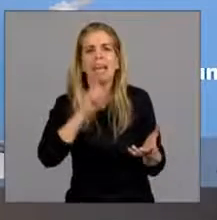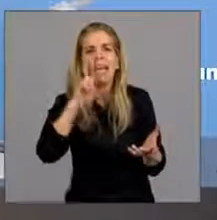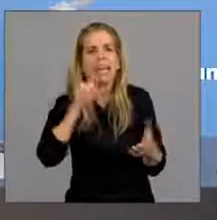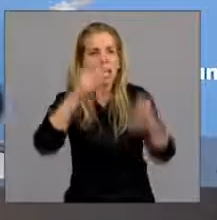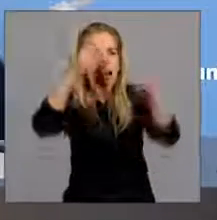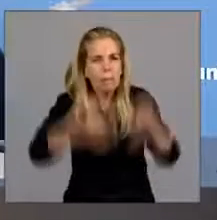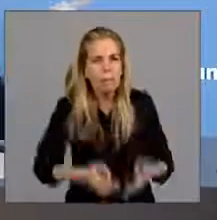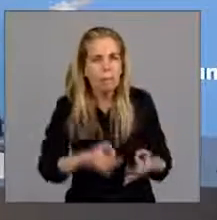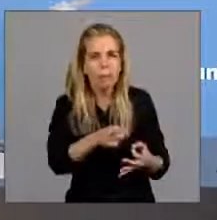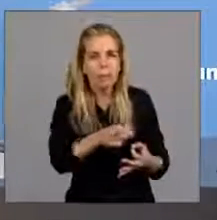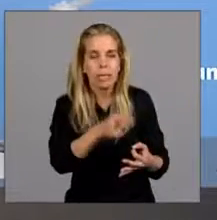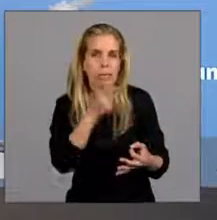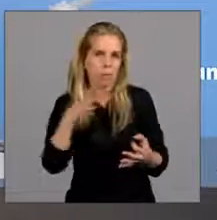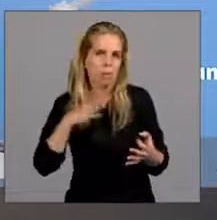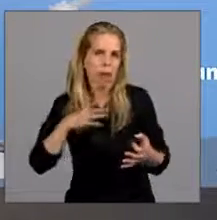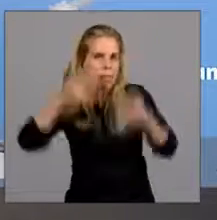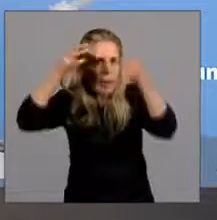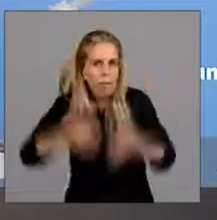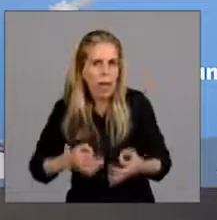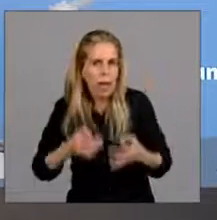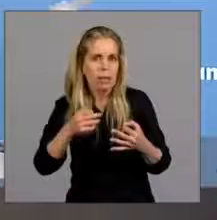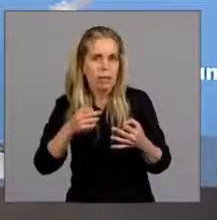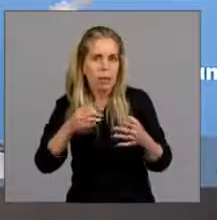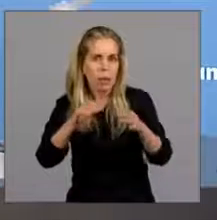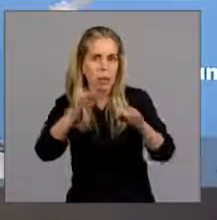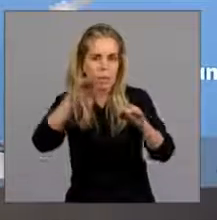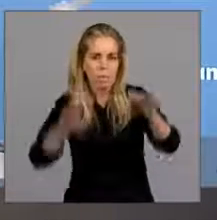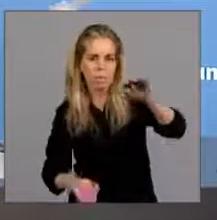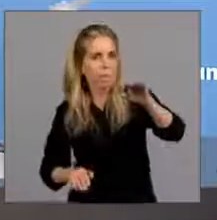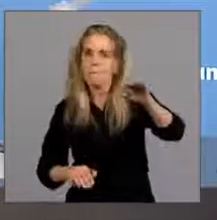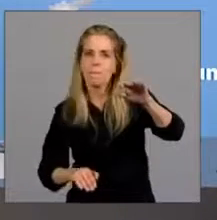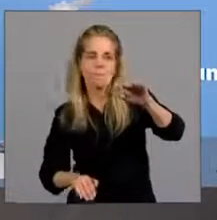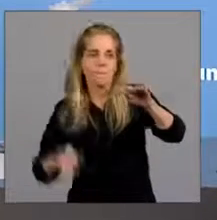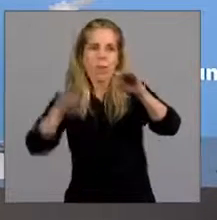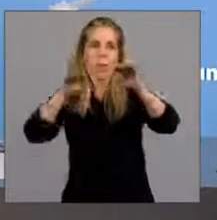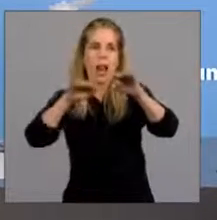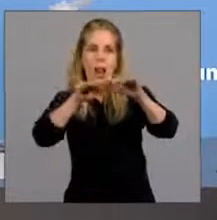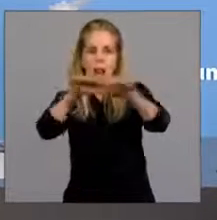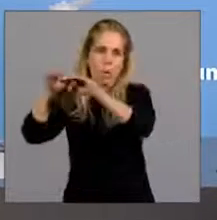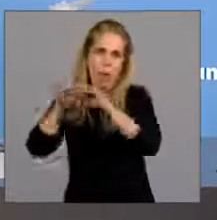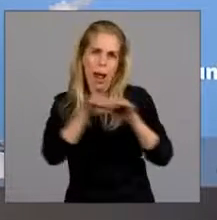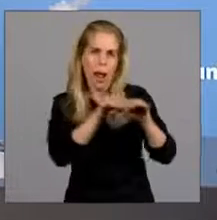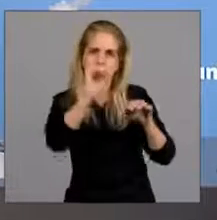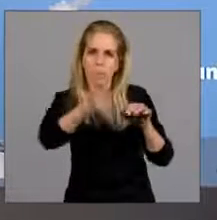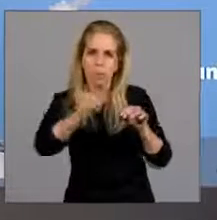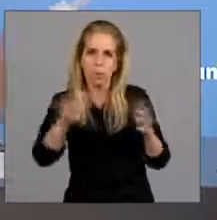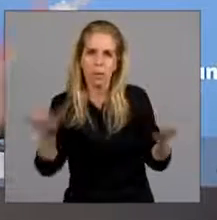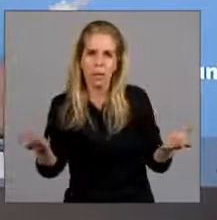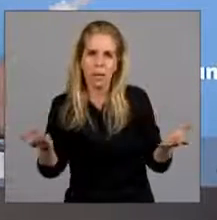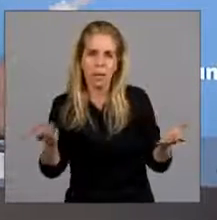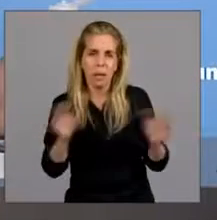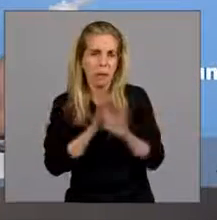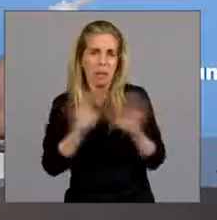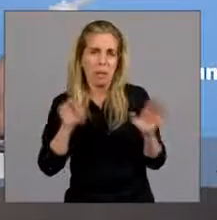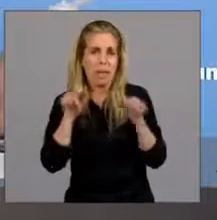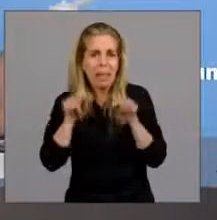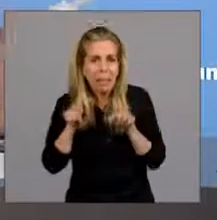Argentina si no se construye una Argentina más igualitaria que a todos contenga. De eso hablé